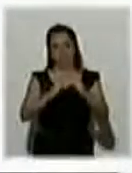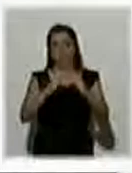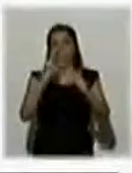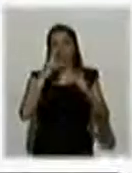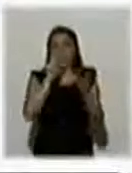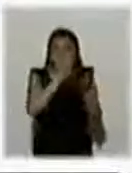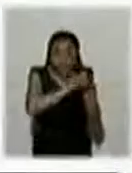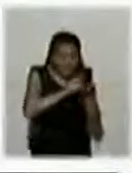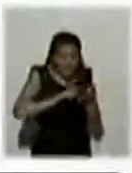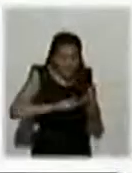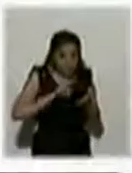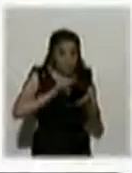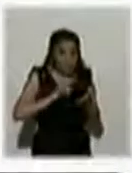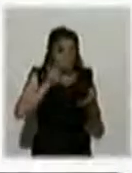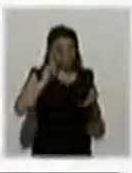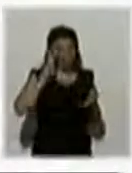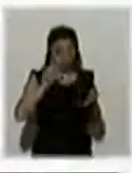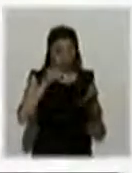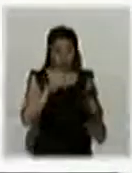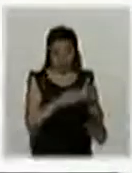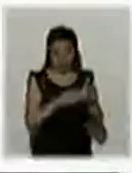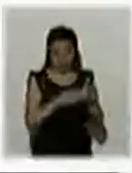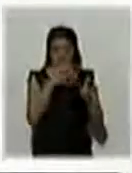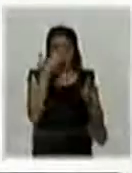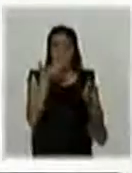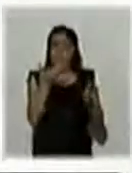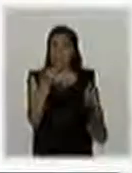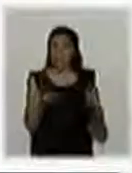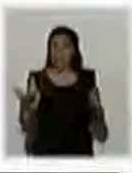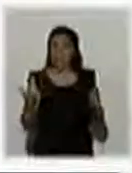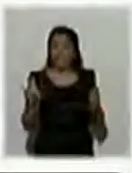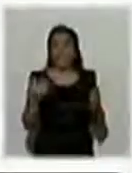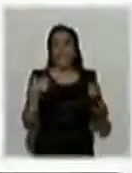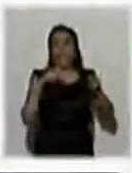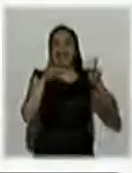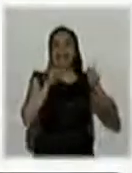que tenemos 2 millones de personas que alquilan y